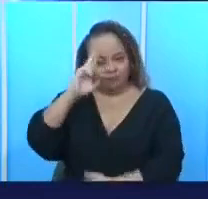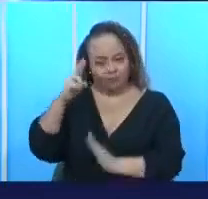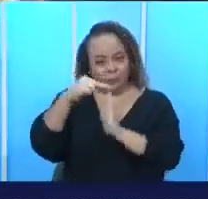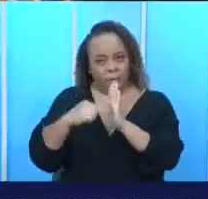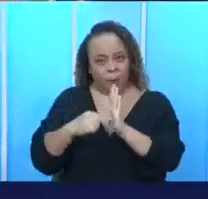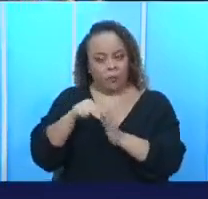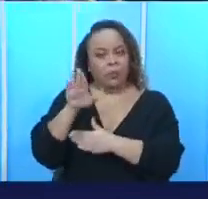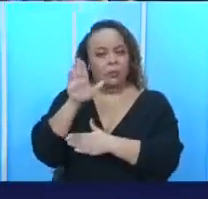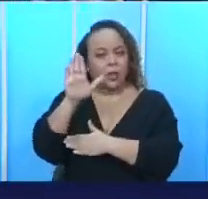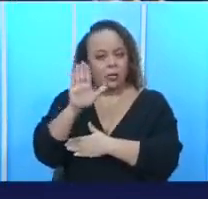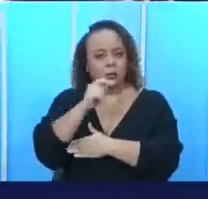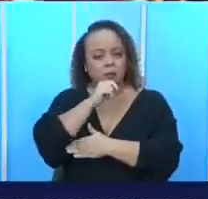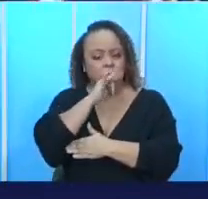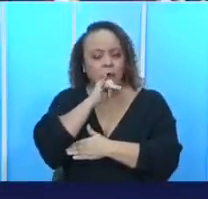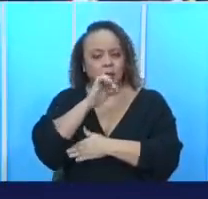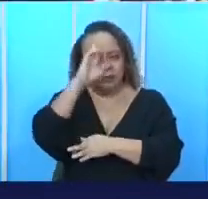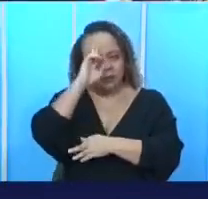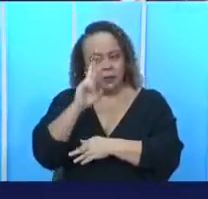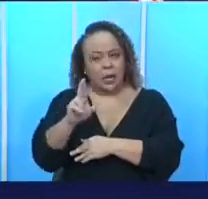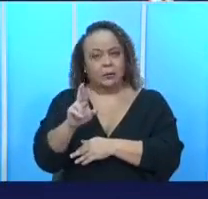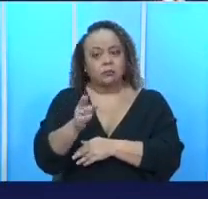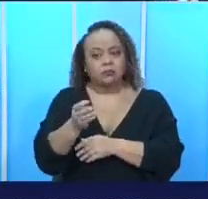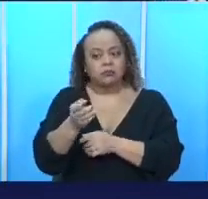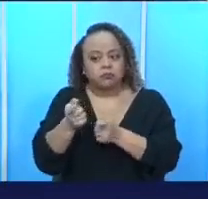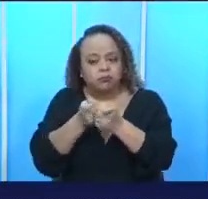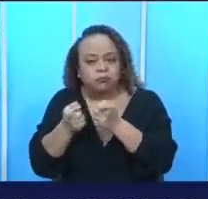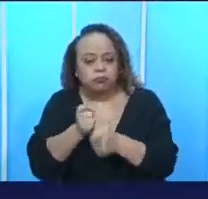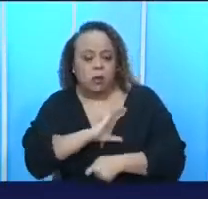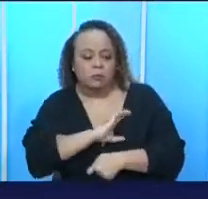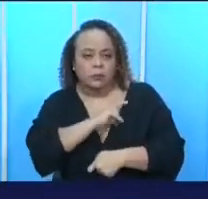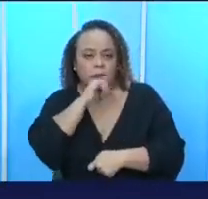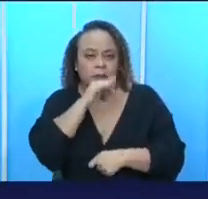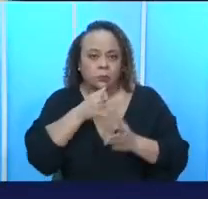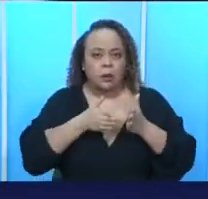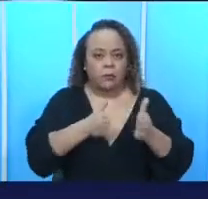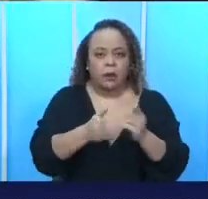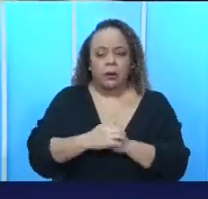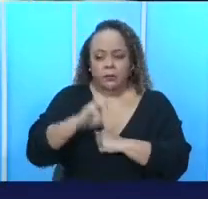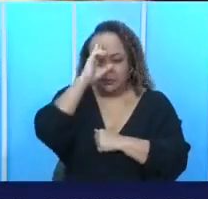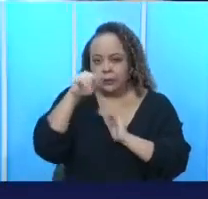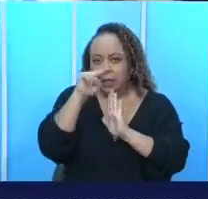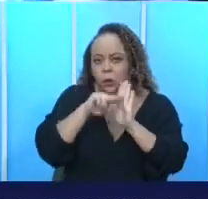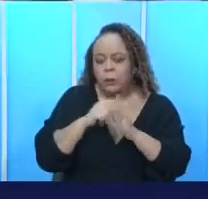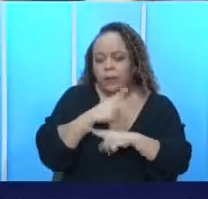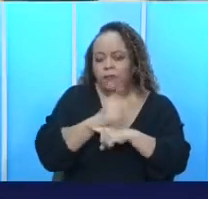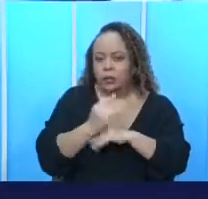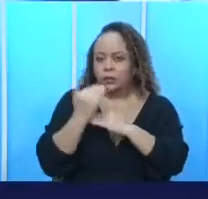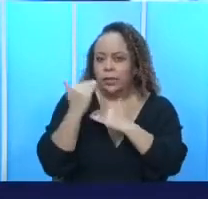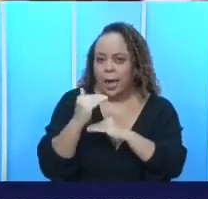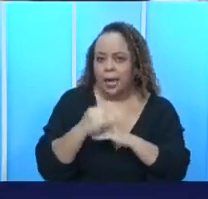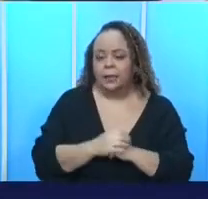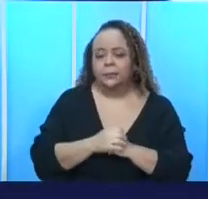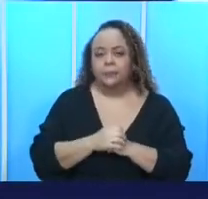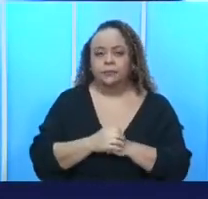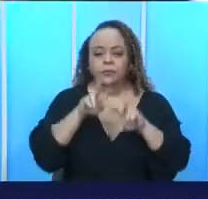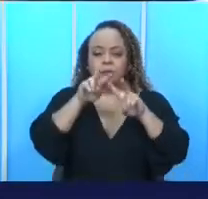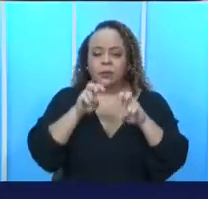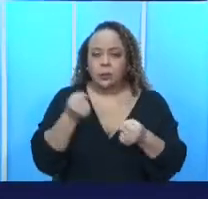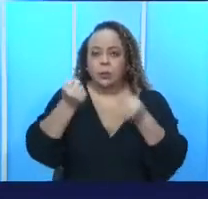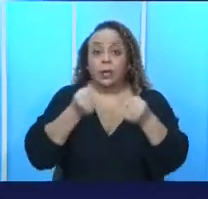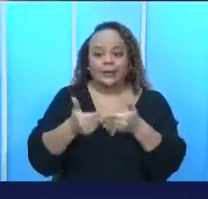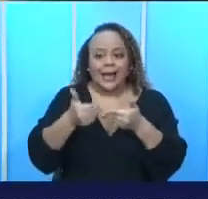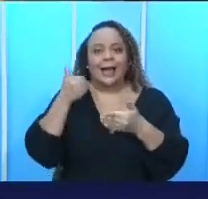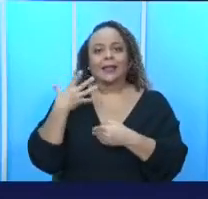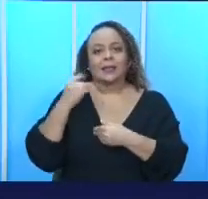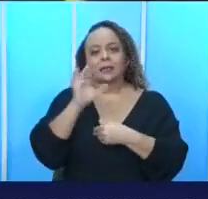de tránsito, respetar las instrucciones de los oficiales de tránsito en carretera, respetar las normas de velocidad, la revisión de los vehículos antes